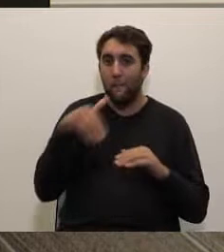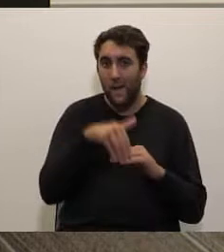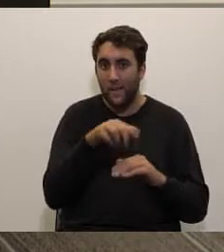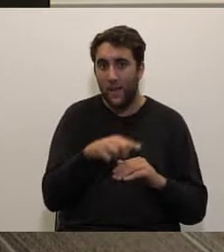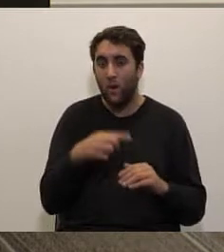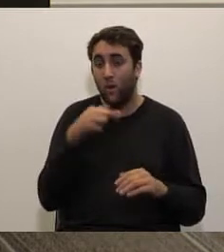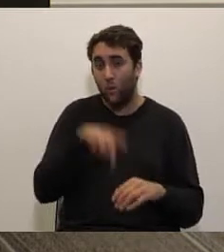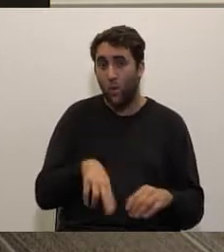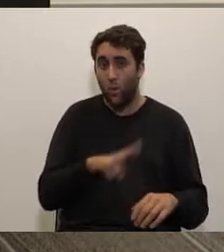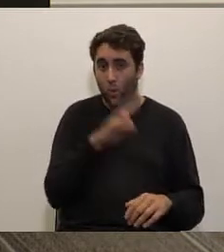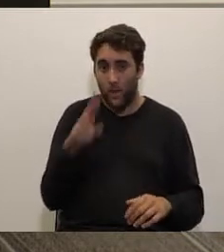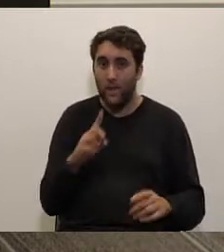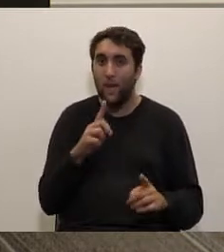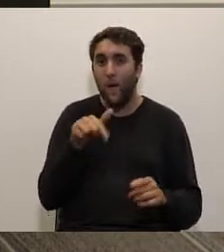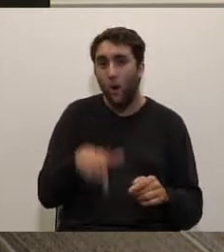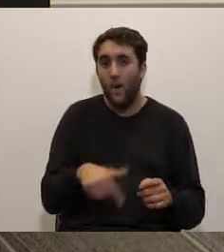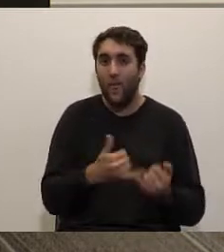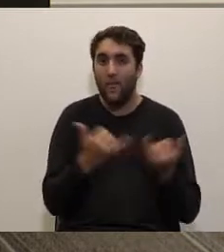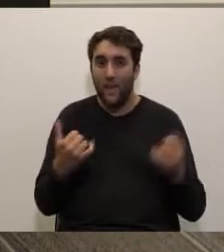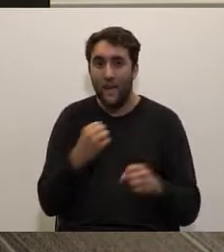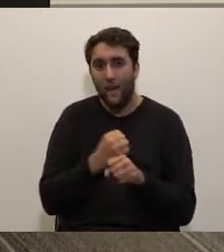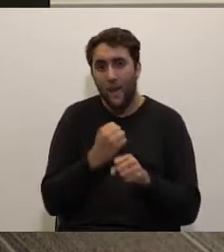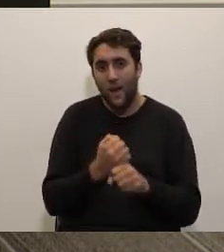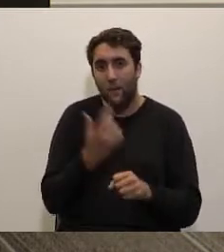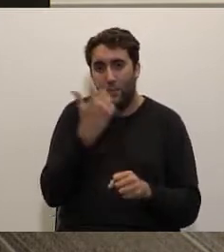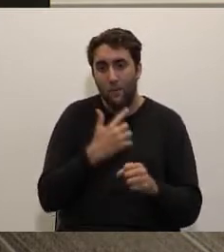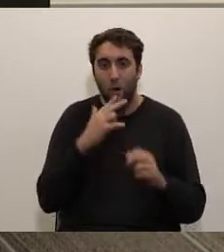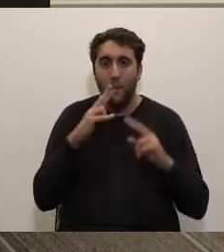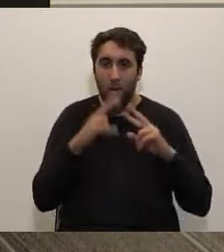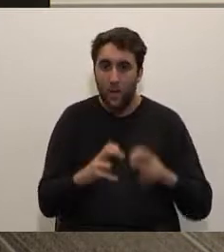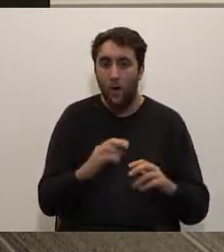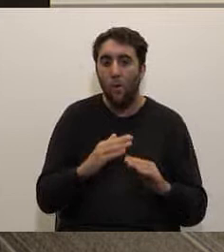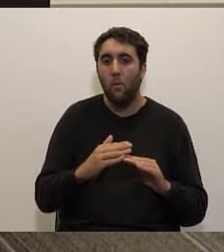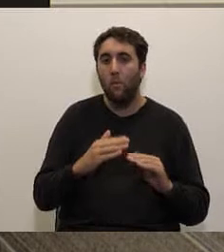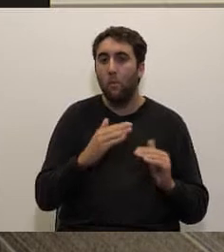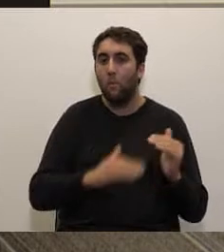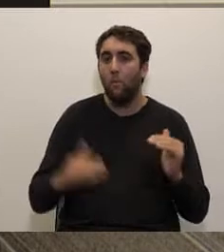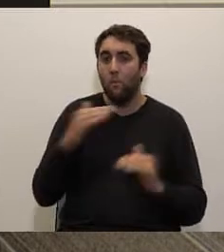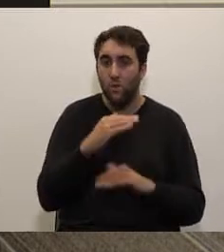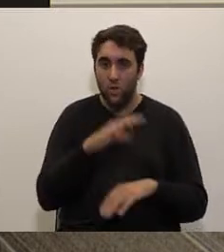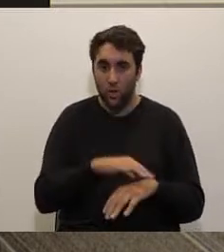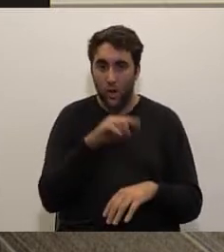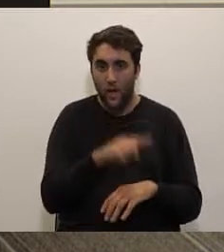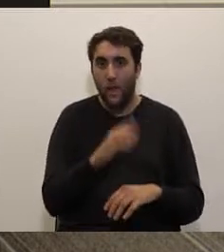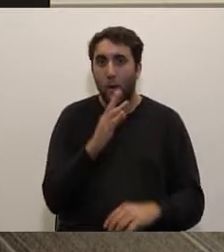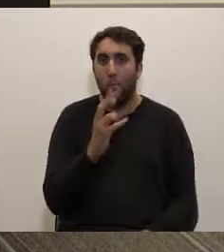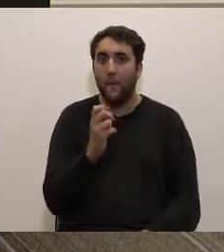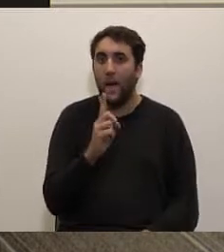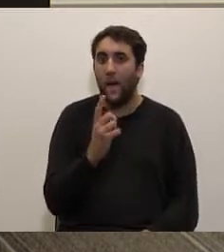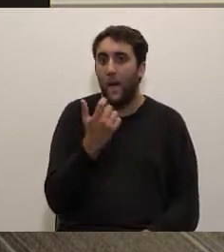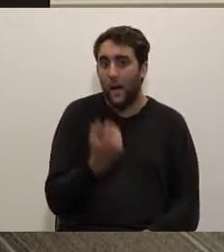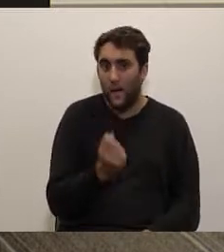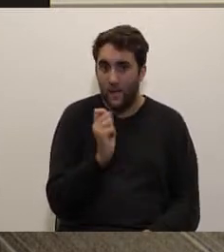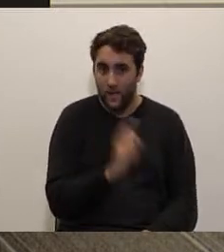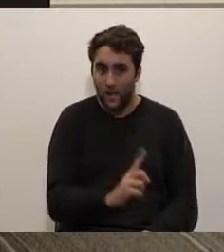UDELAR. Y actualmente trabaja también como investigadora postdoctoral en la Universidad de Praga, también en la Facultad de